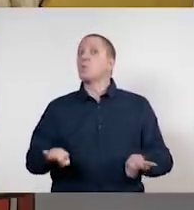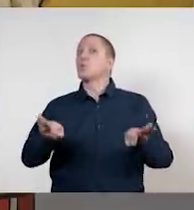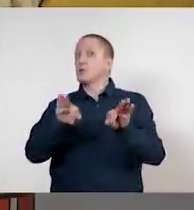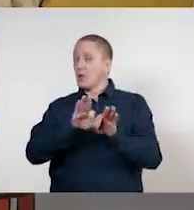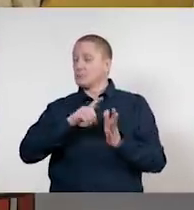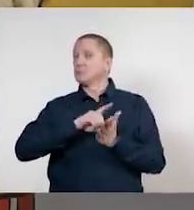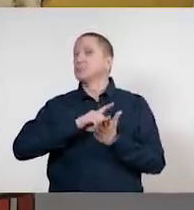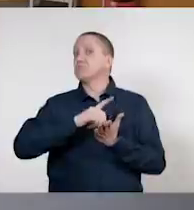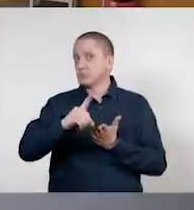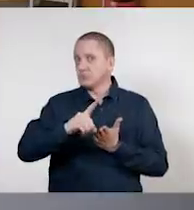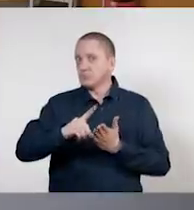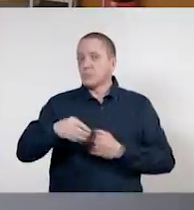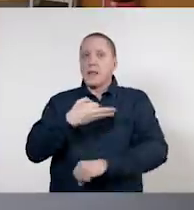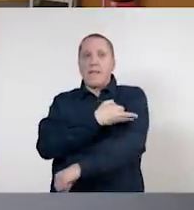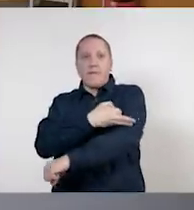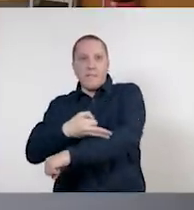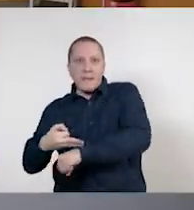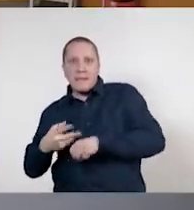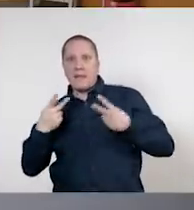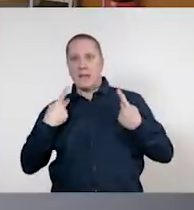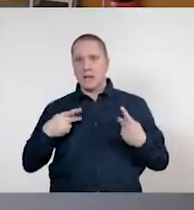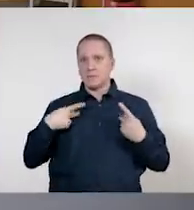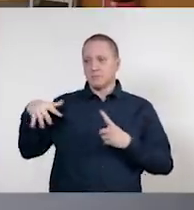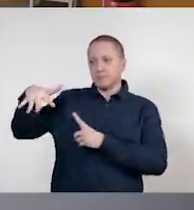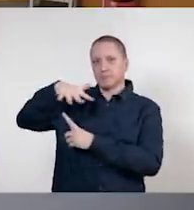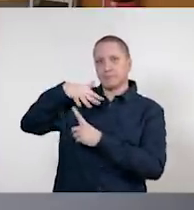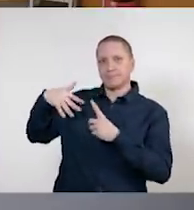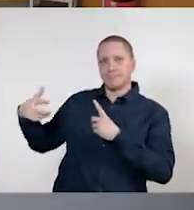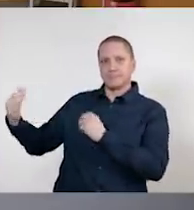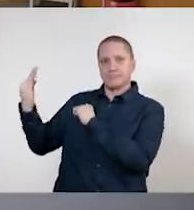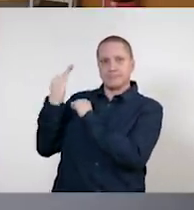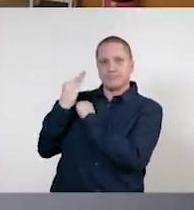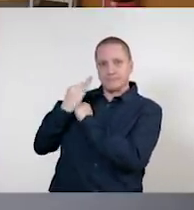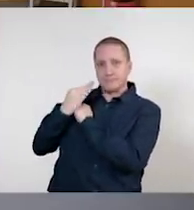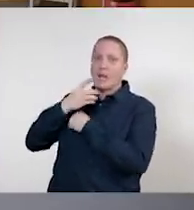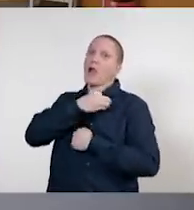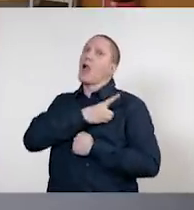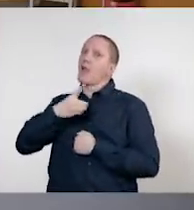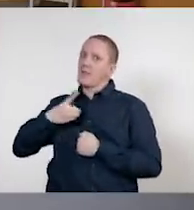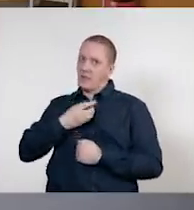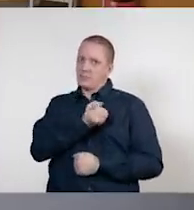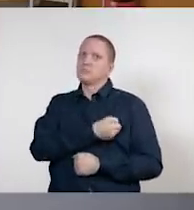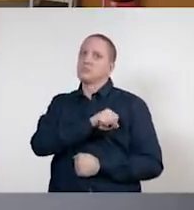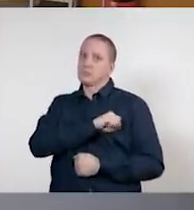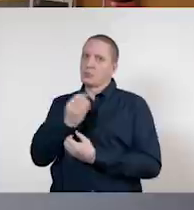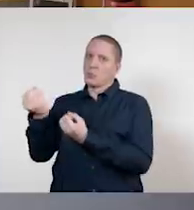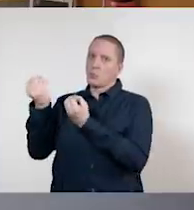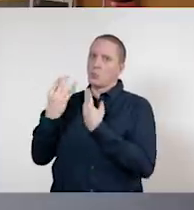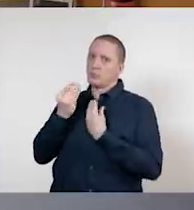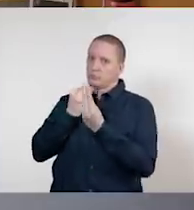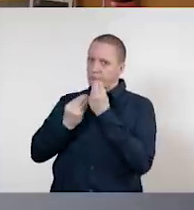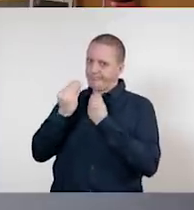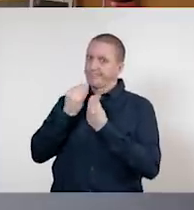más importantes. Nuestra familia y las personas que nos cuidan tienen que alimentarnos sanamente.